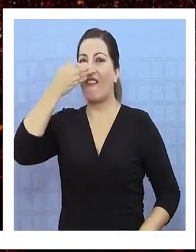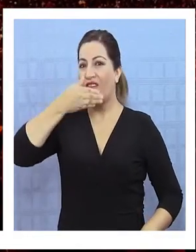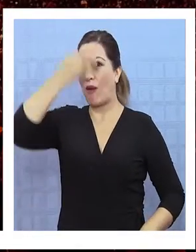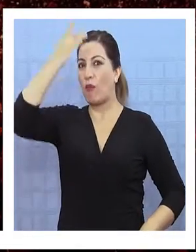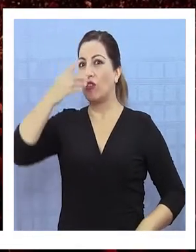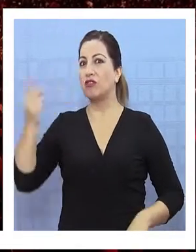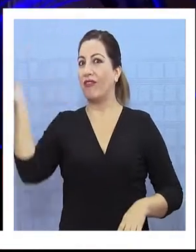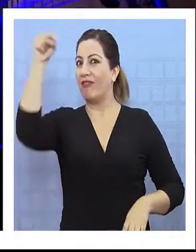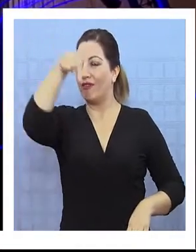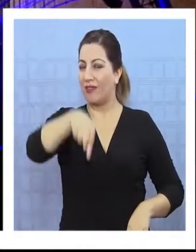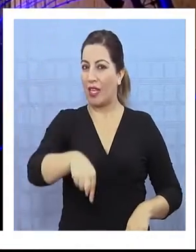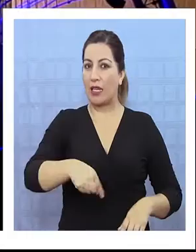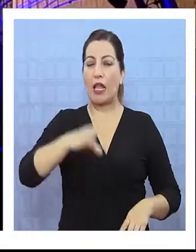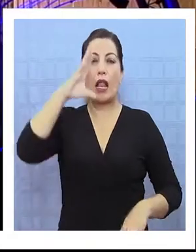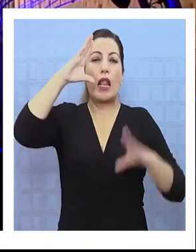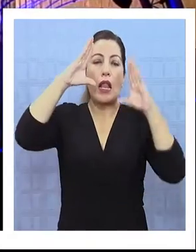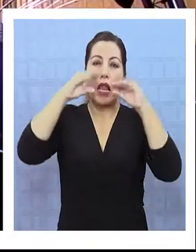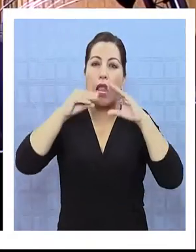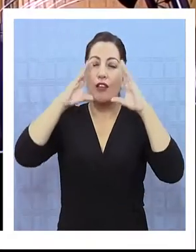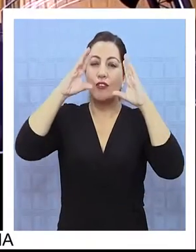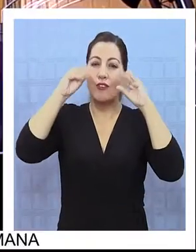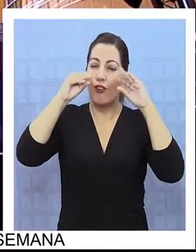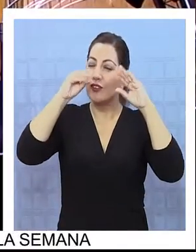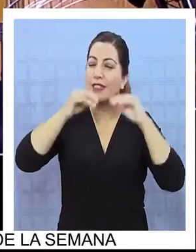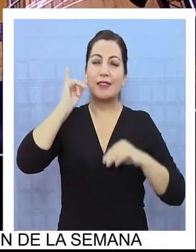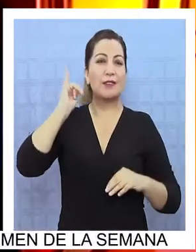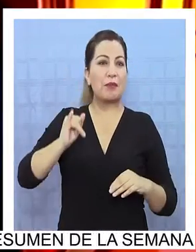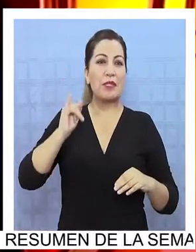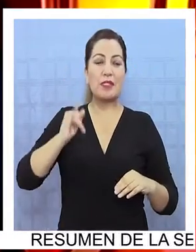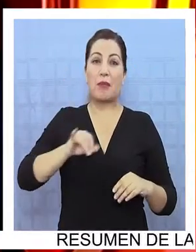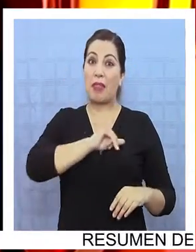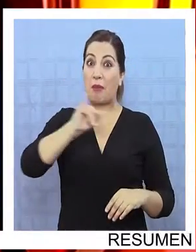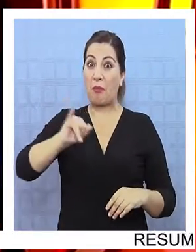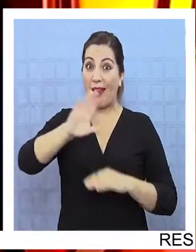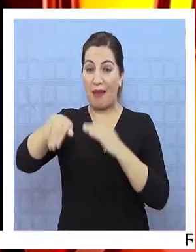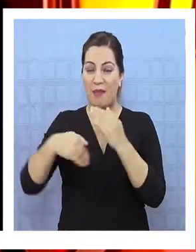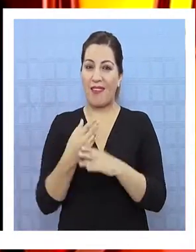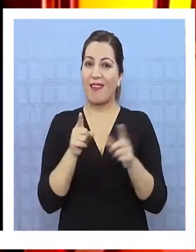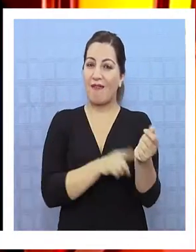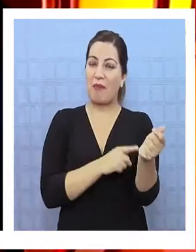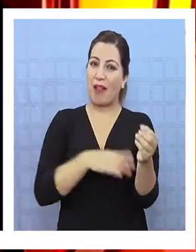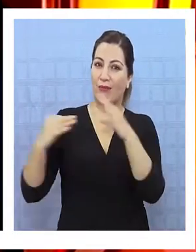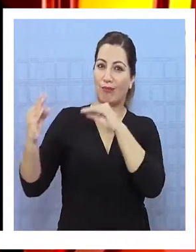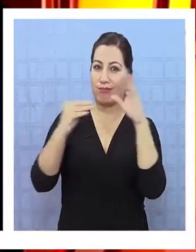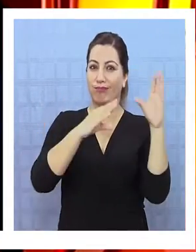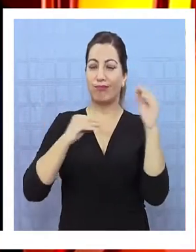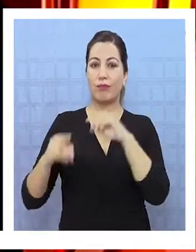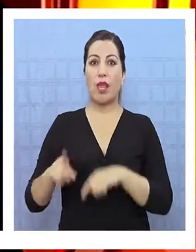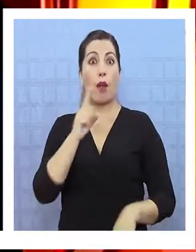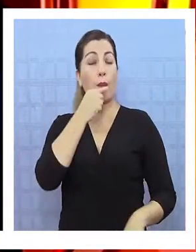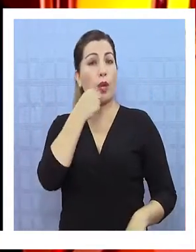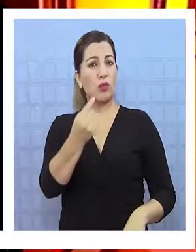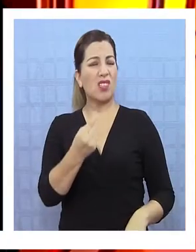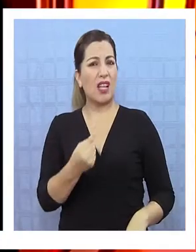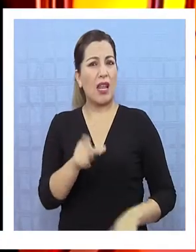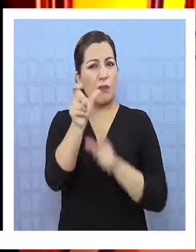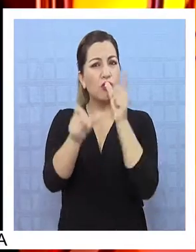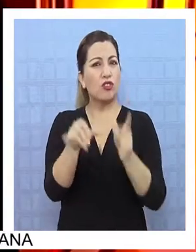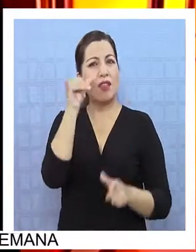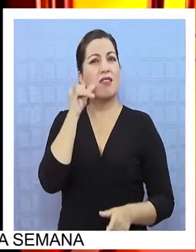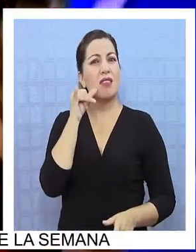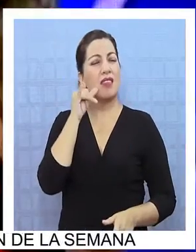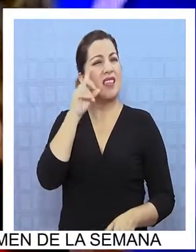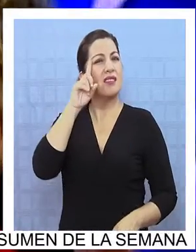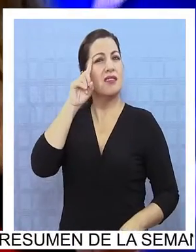las noches de festival eran tema de conversación obligado. Quisimos averiguar qué saben los siqueños sobre los artistas que